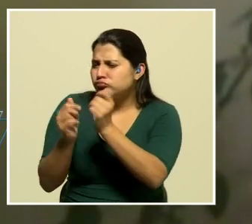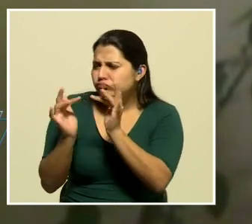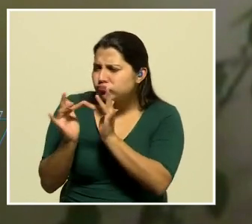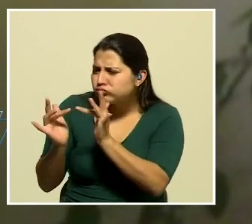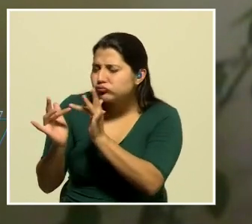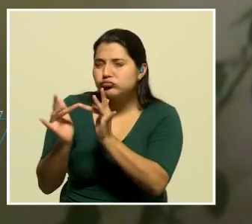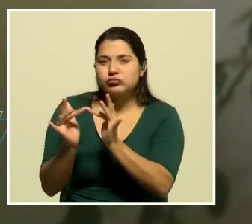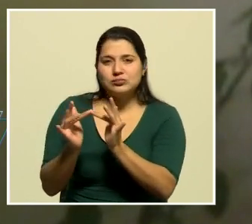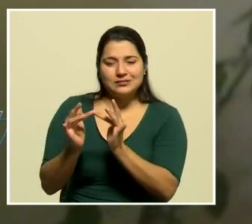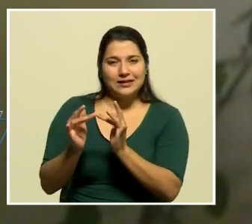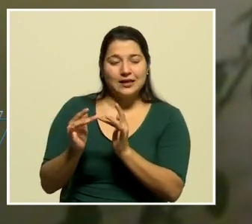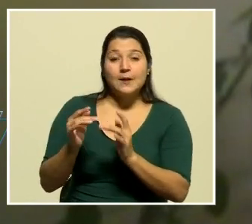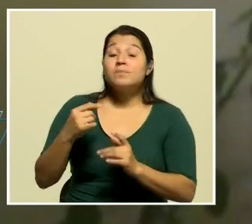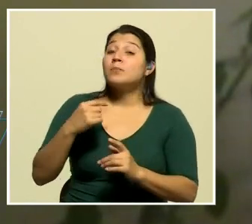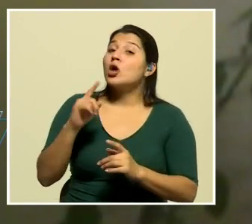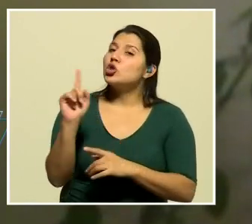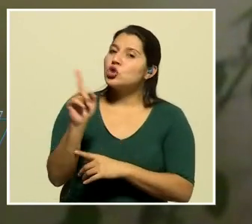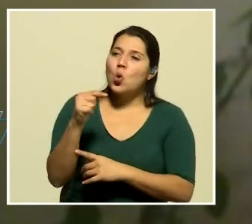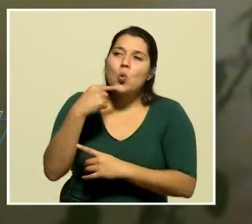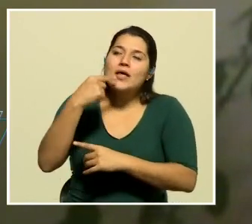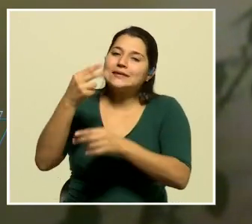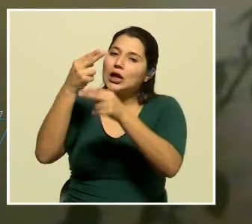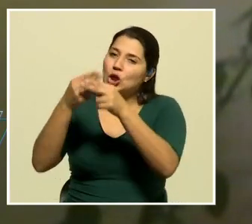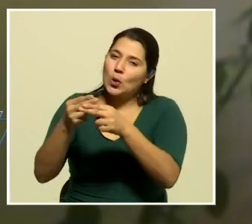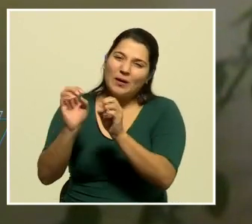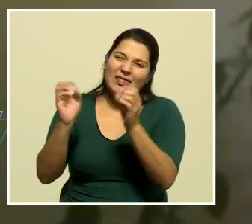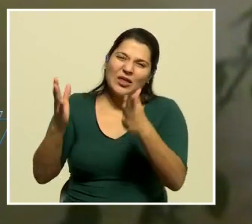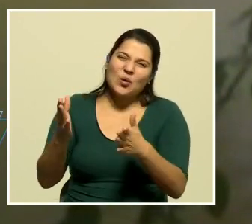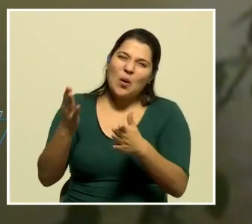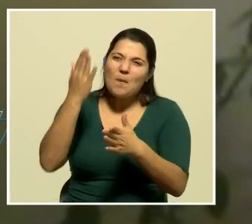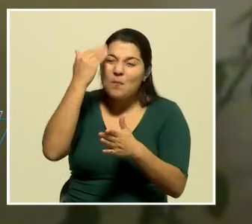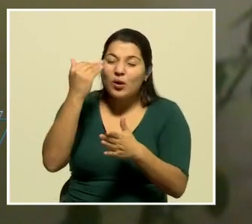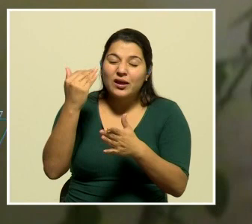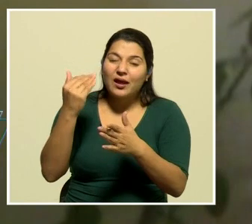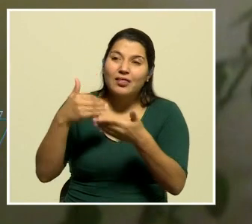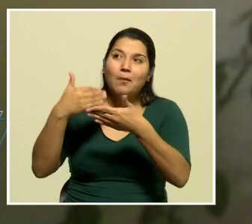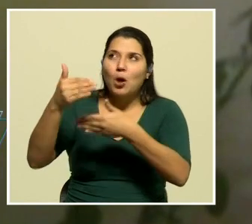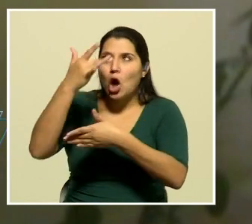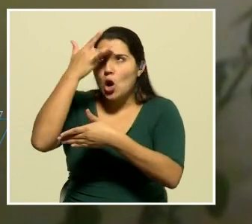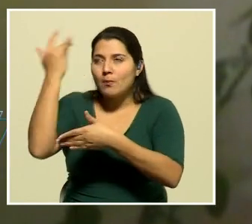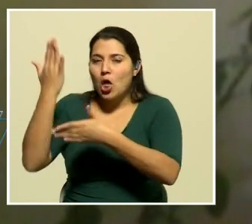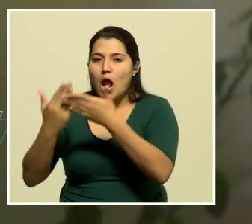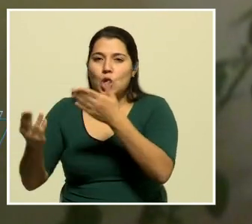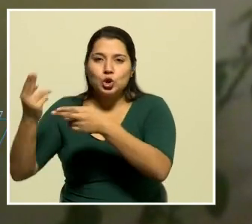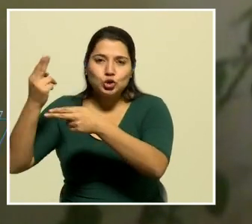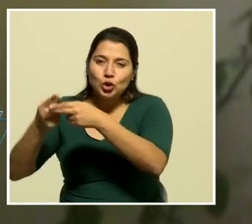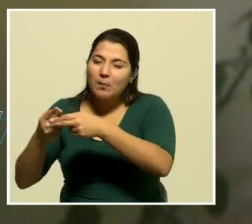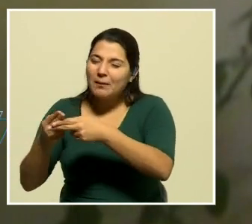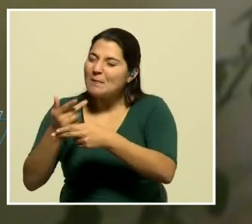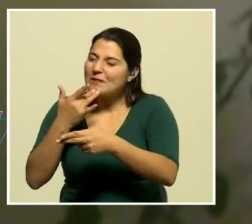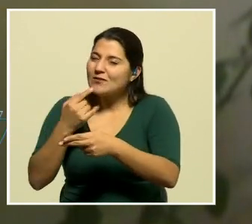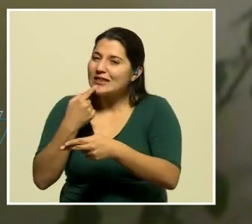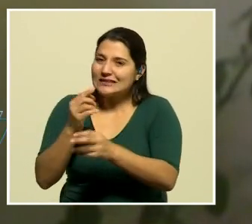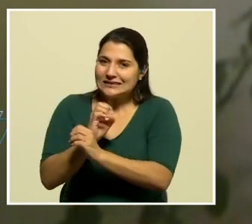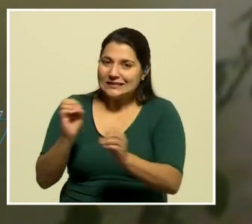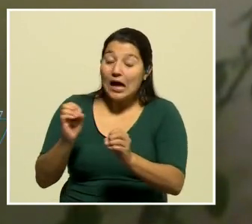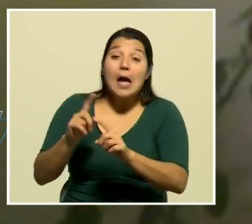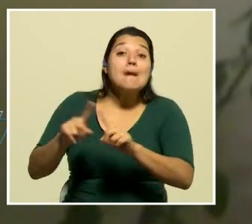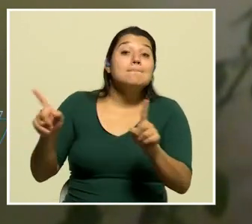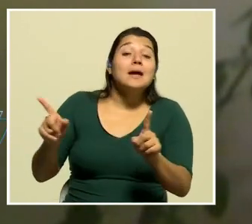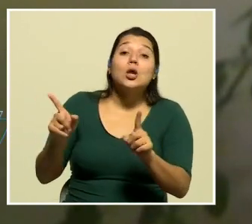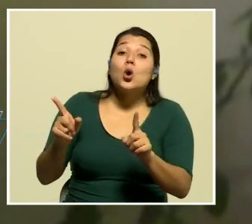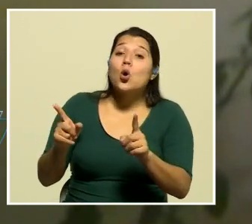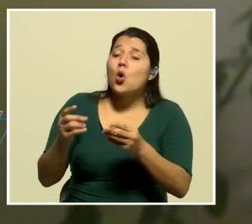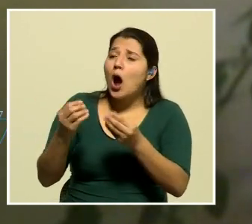contacto. No voy a mencionar a ninguno porque la verdad es que se me ocurren un montón de nombres y no quisiera dejar a nadie por fuera, pero hay gente que